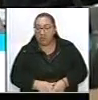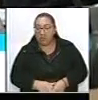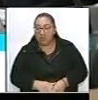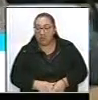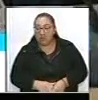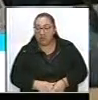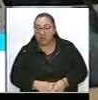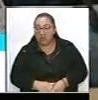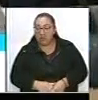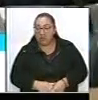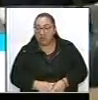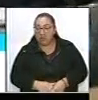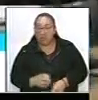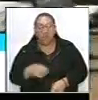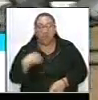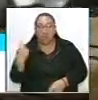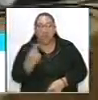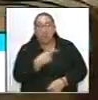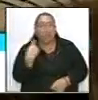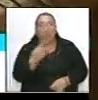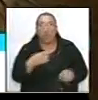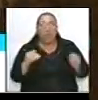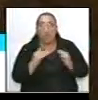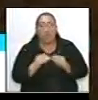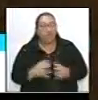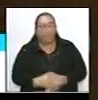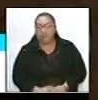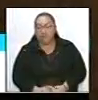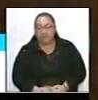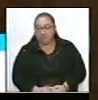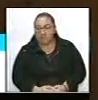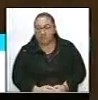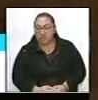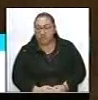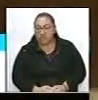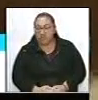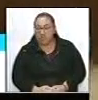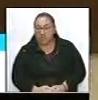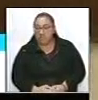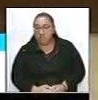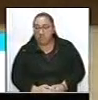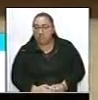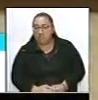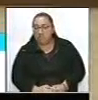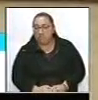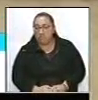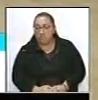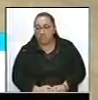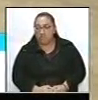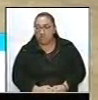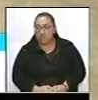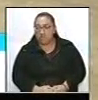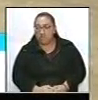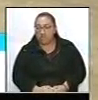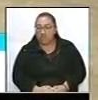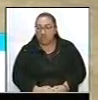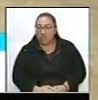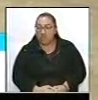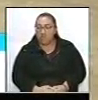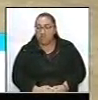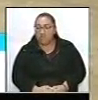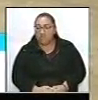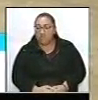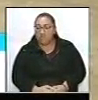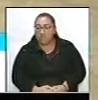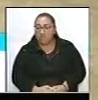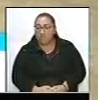puede generalizar que un detenido arreglan en la esquina, ¿no? De ninguna manera. No, es un caso, ¿no? Puede pasar,